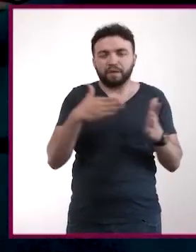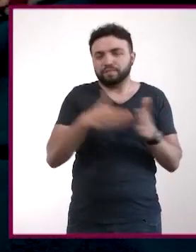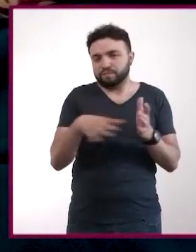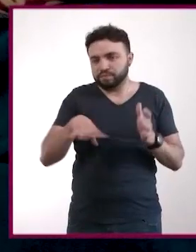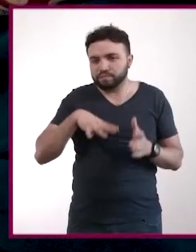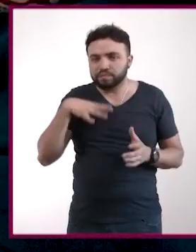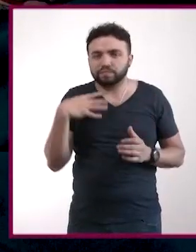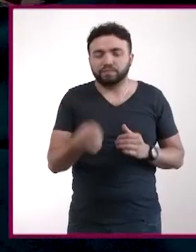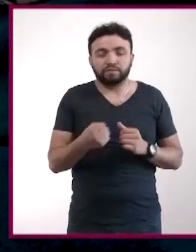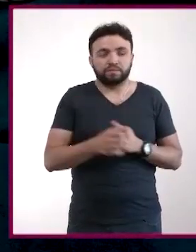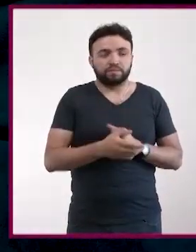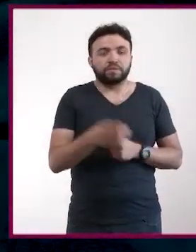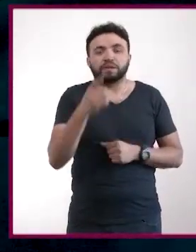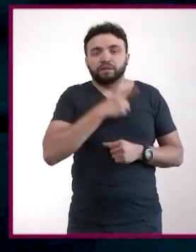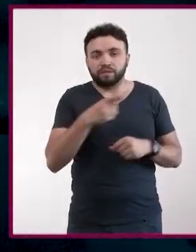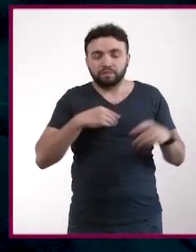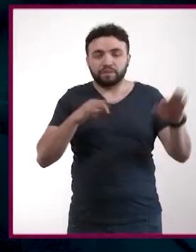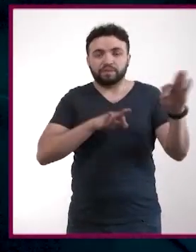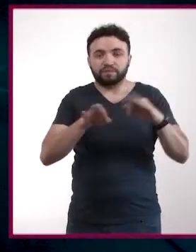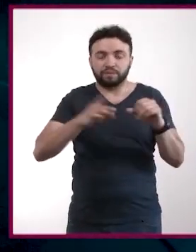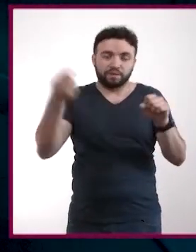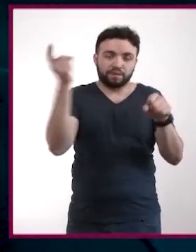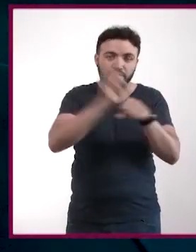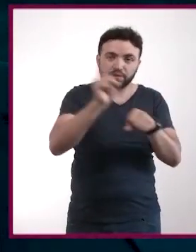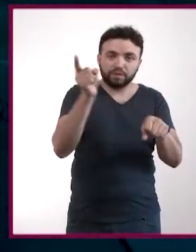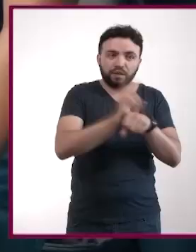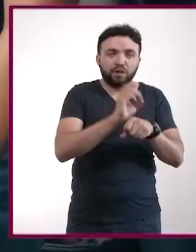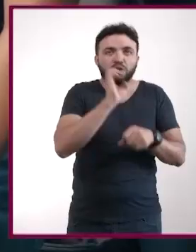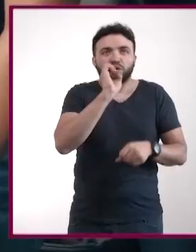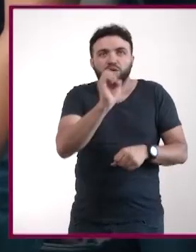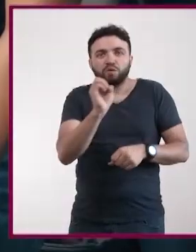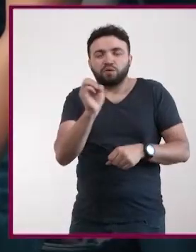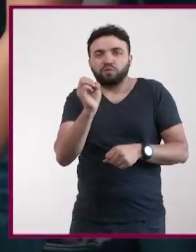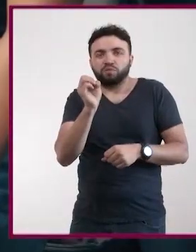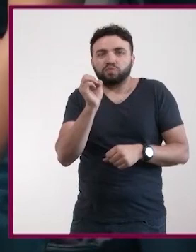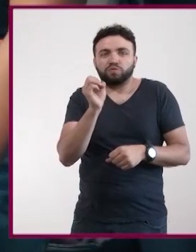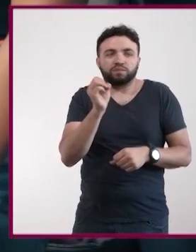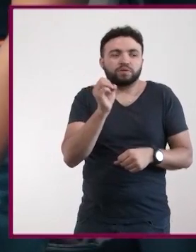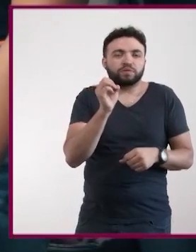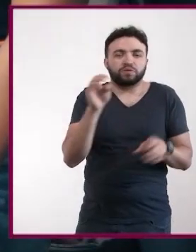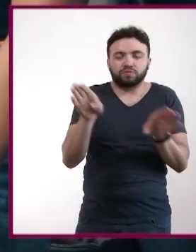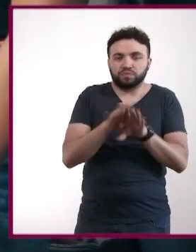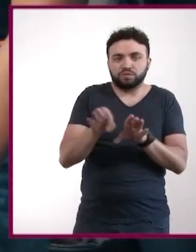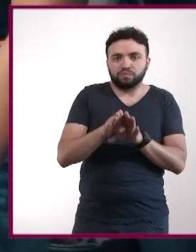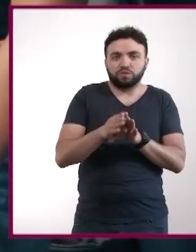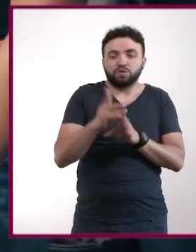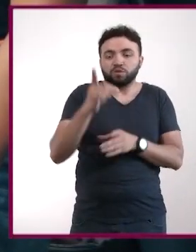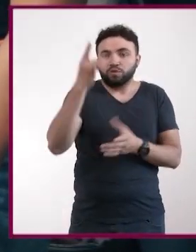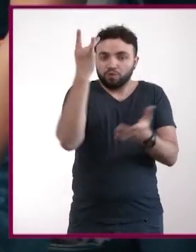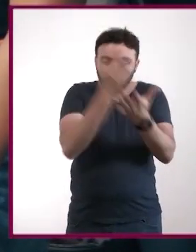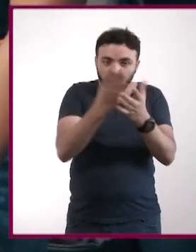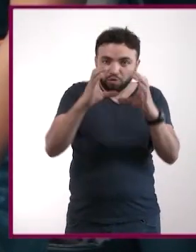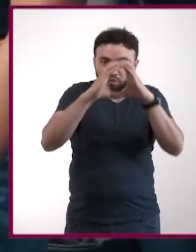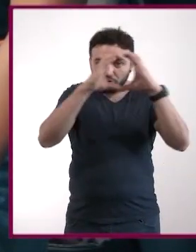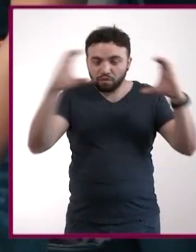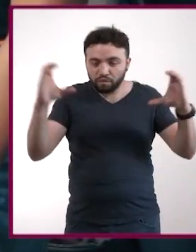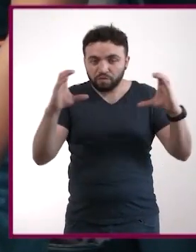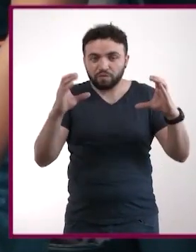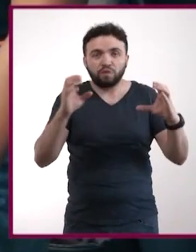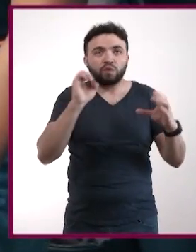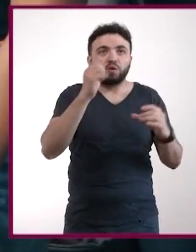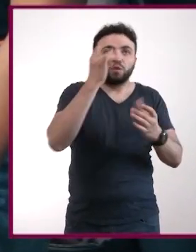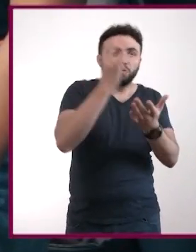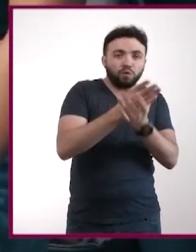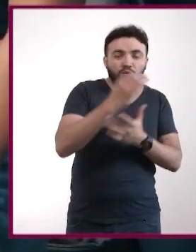trabajen... diariamente o seguido, ¿no? Aunque no sea en una misma imagen o en una misma